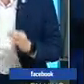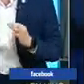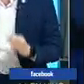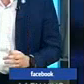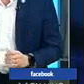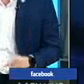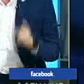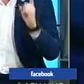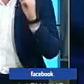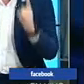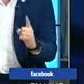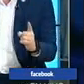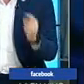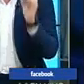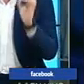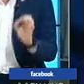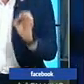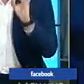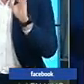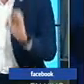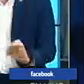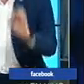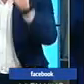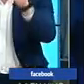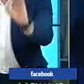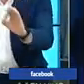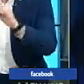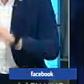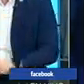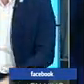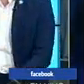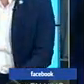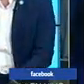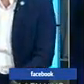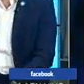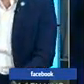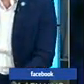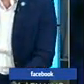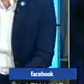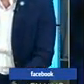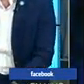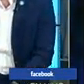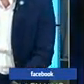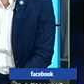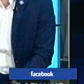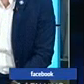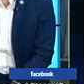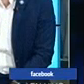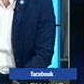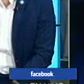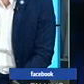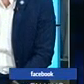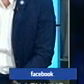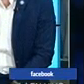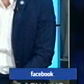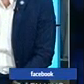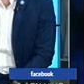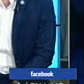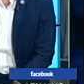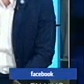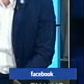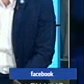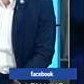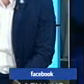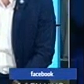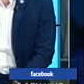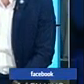transformar el parlacen y apostarle a una verdadera unión de centroamérica muchas gracias Carlos rápidamente